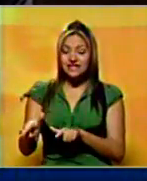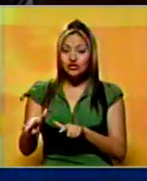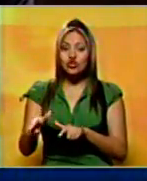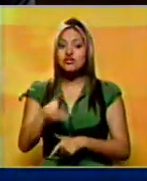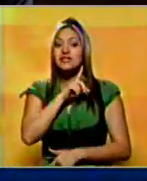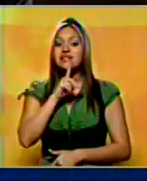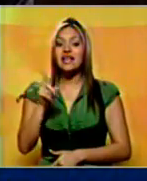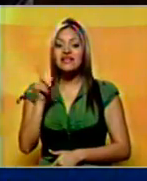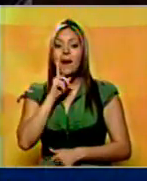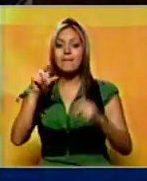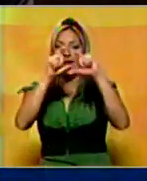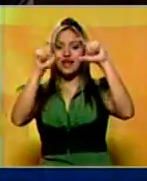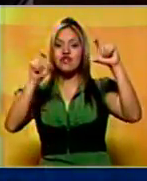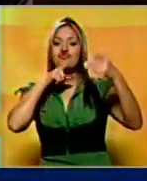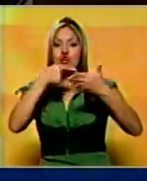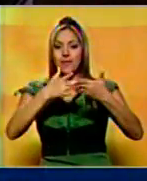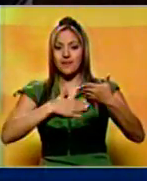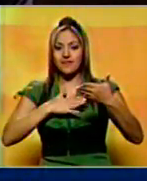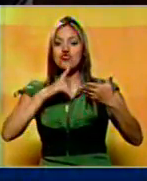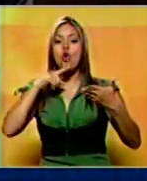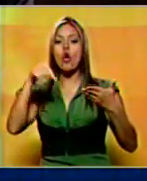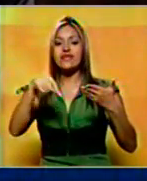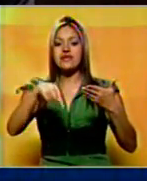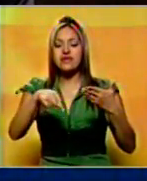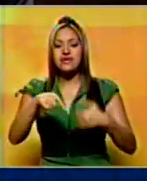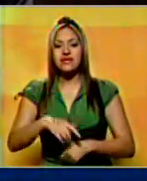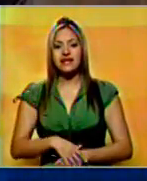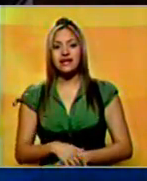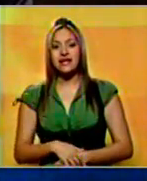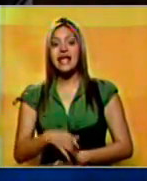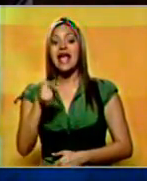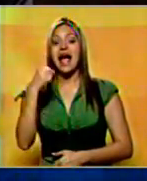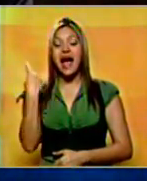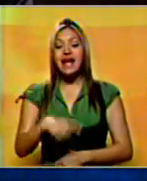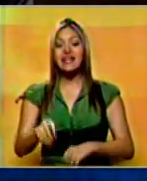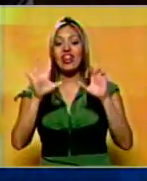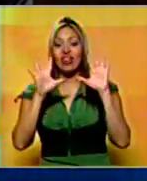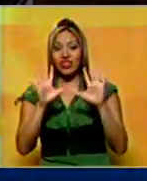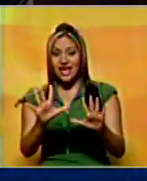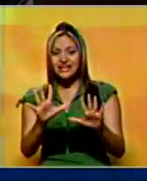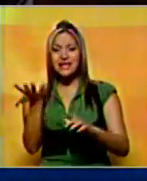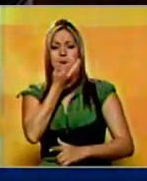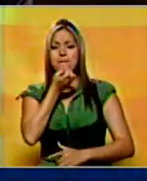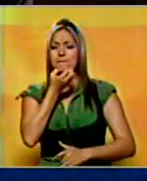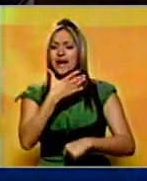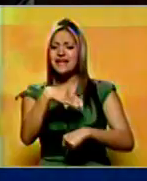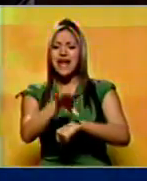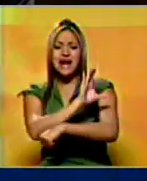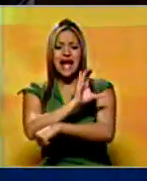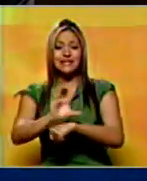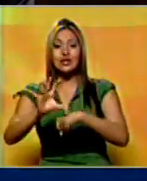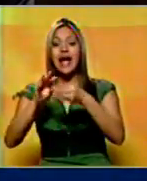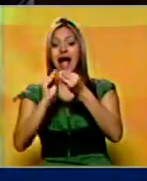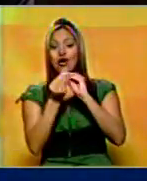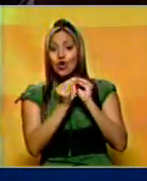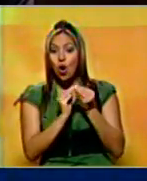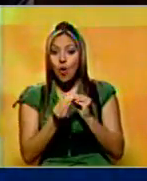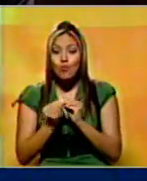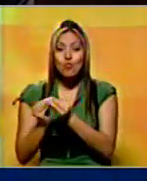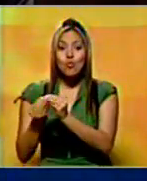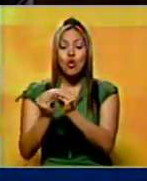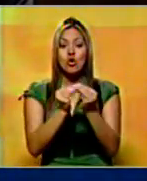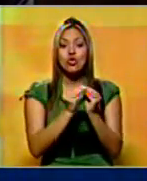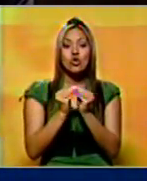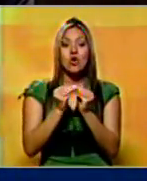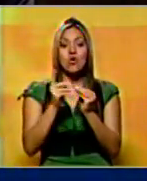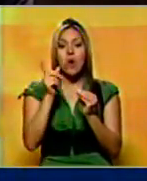llama Rudy Márquez Hoy y está conformado por 10 bellísimos temas arreglados por un señor que se